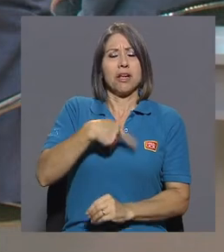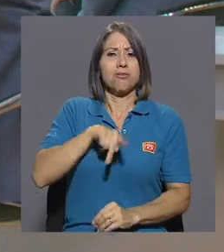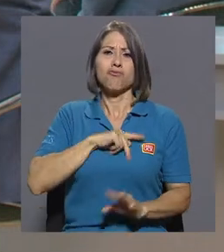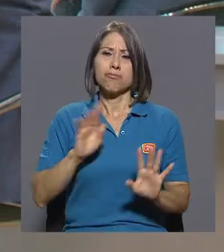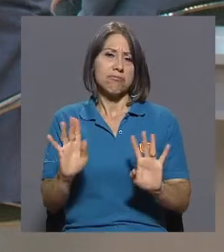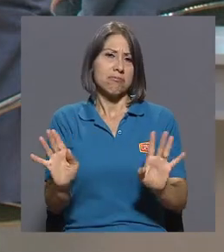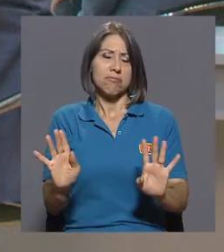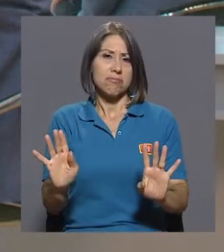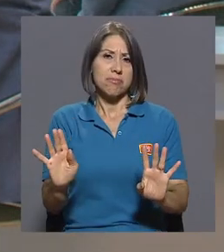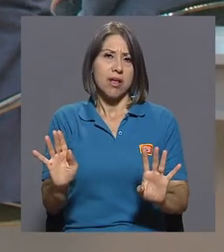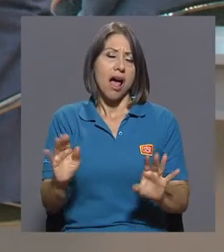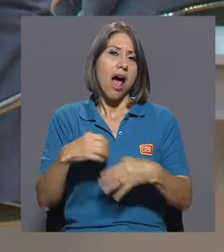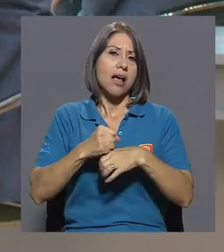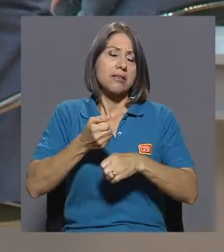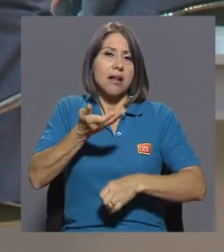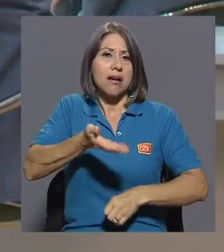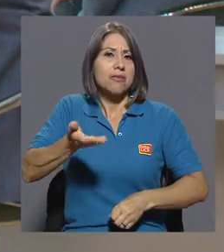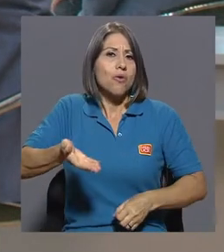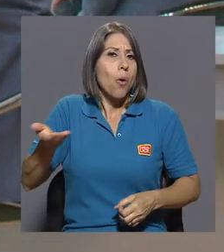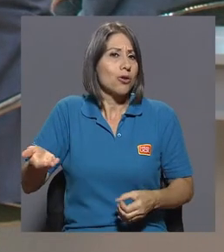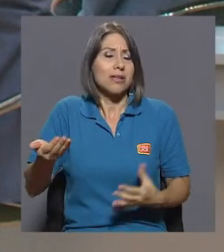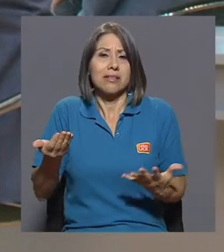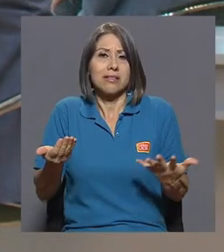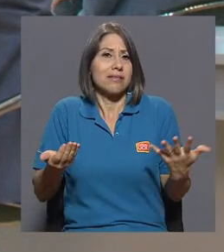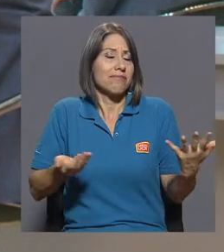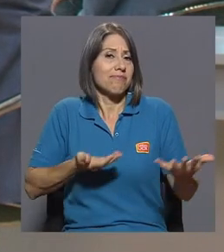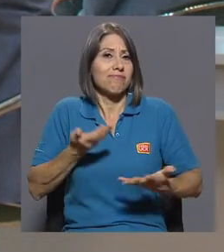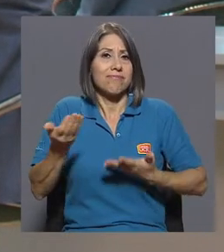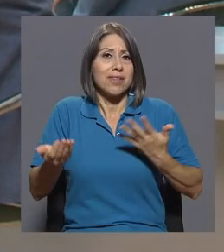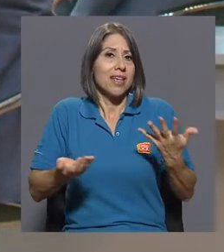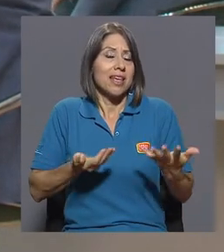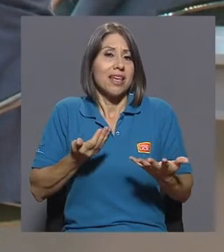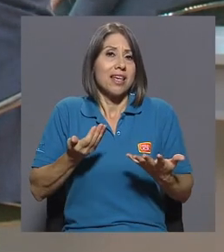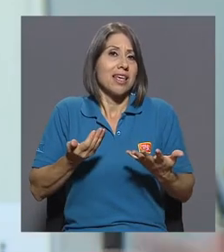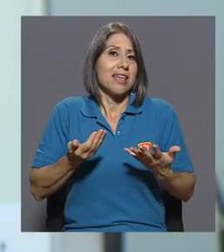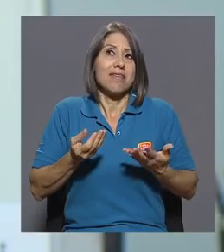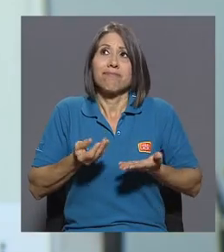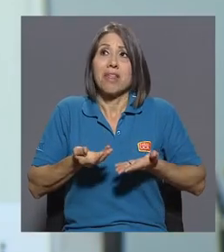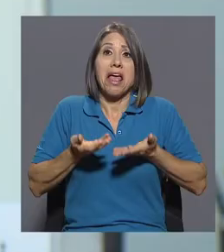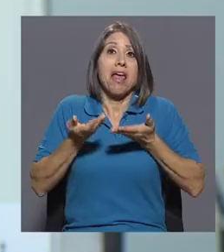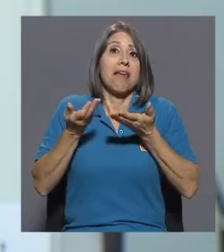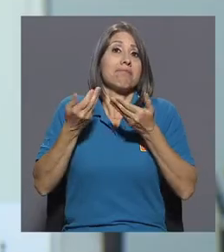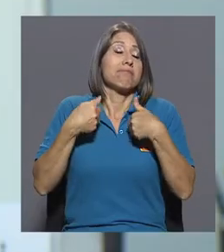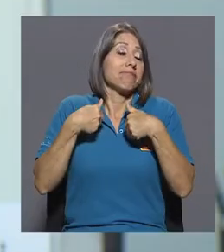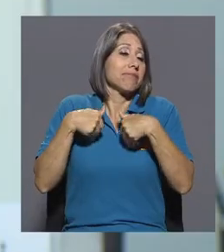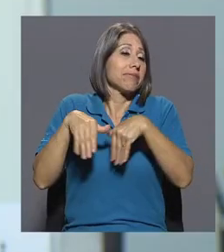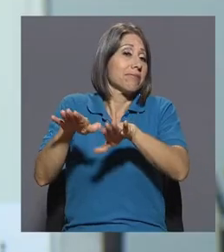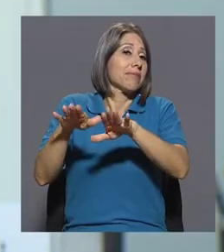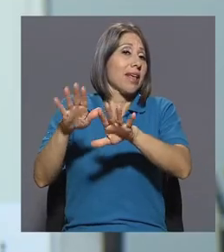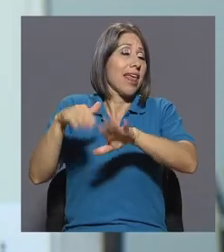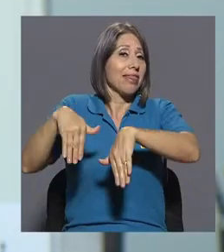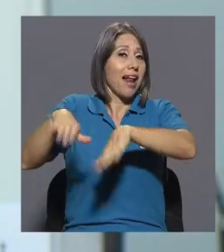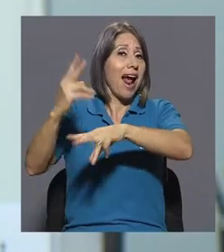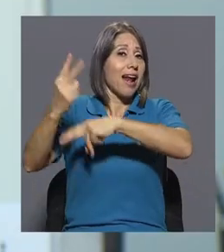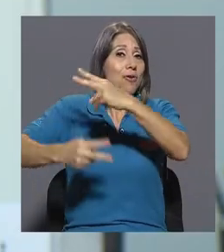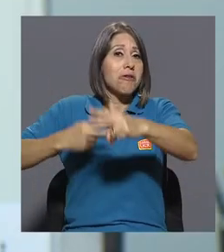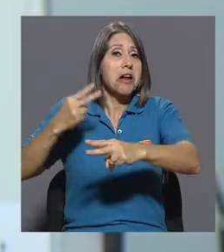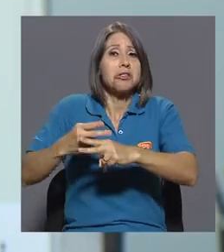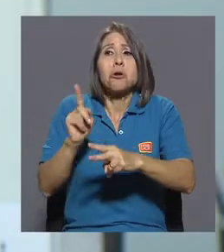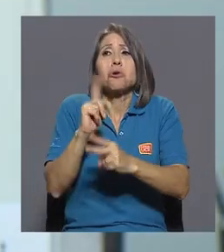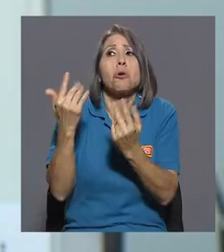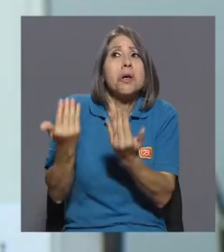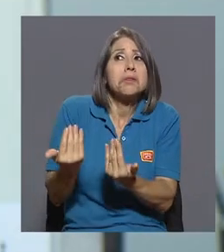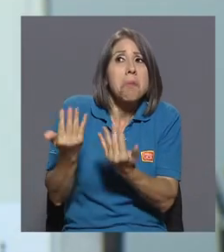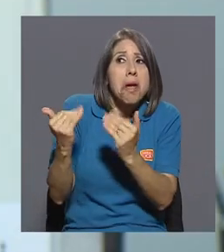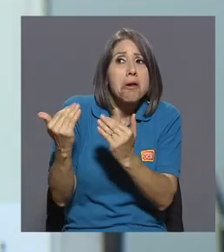y de hacer las cosas y entregarlos al universo sin esperar qué reacción. Con mis compañeros y